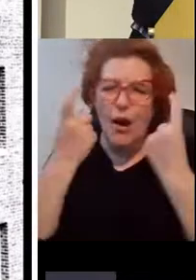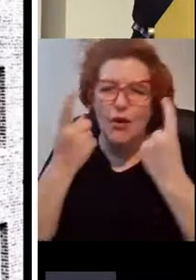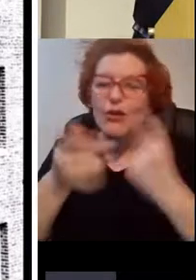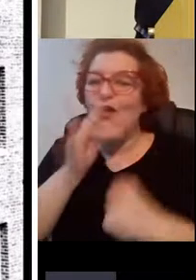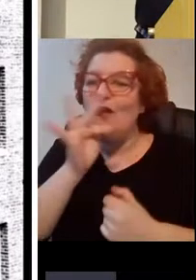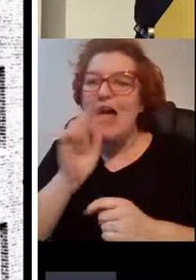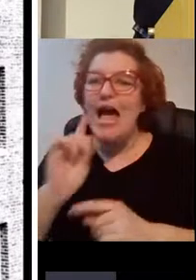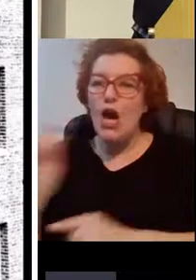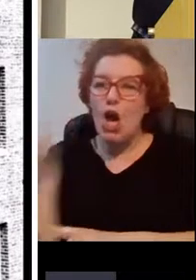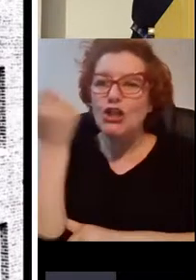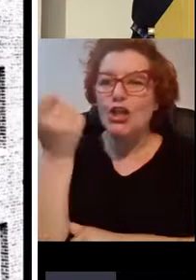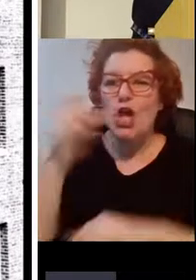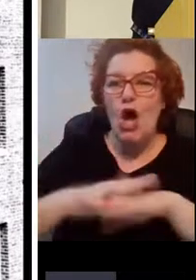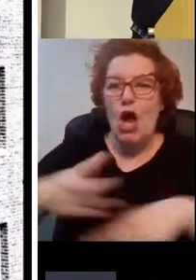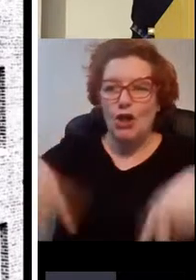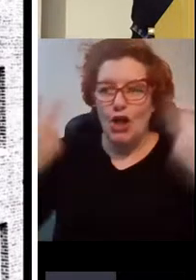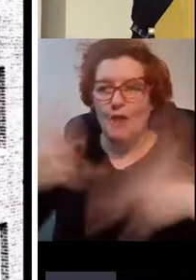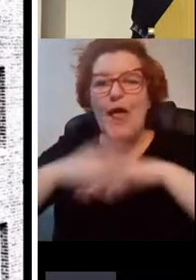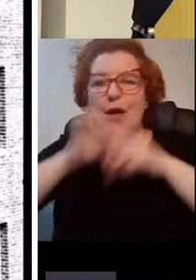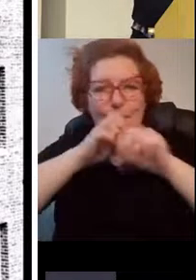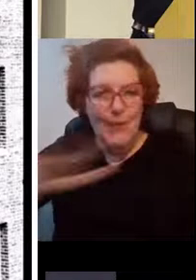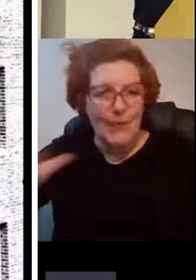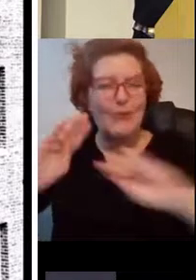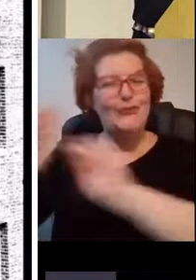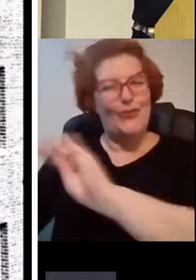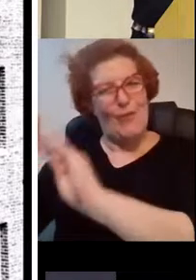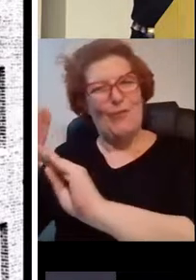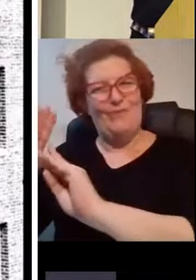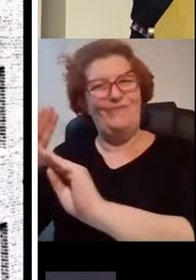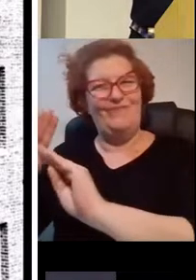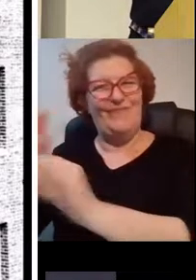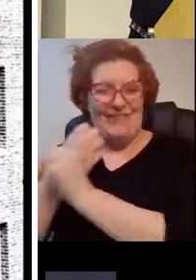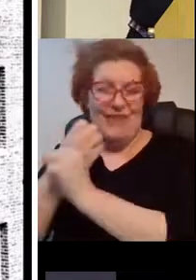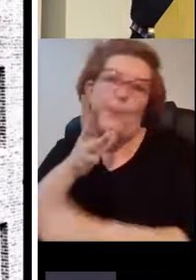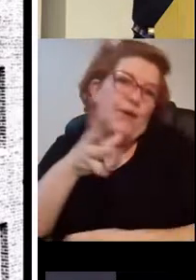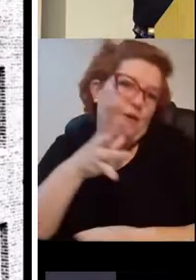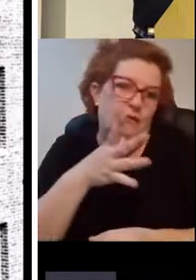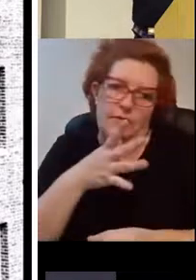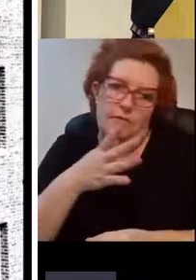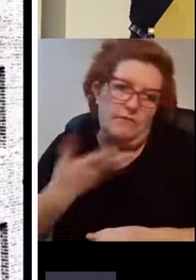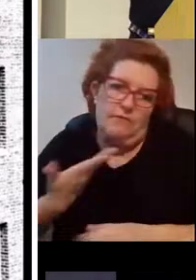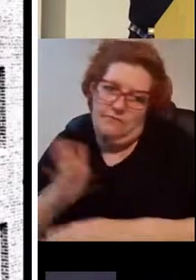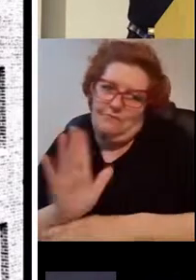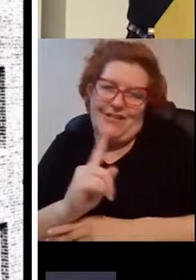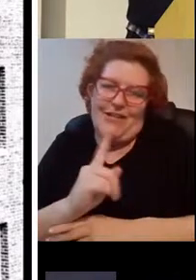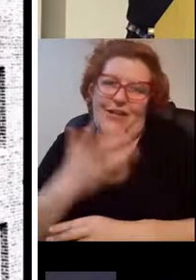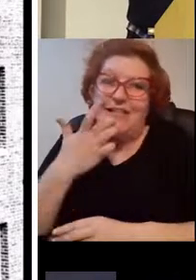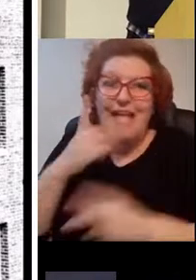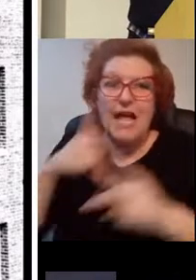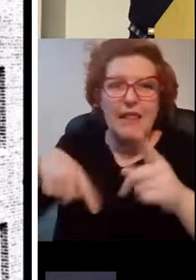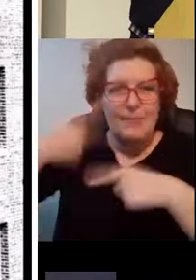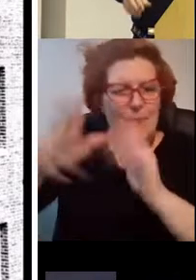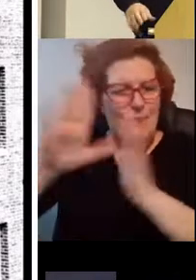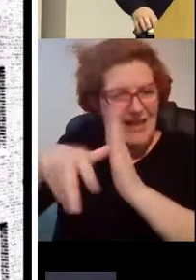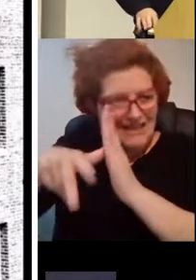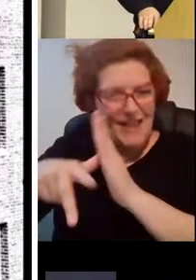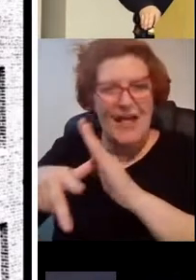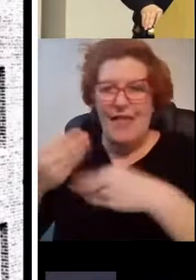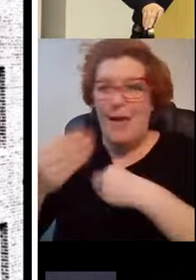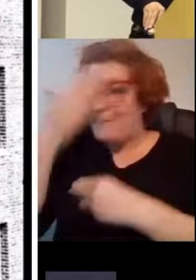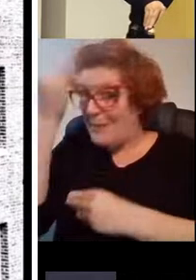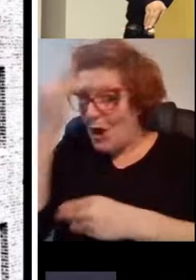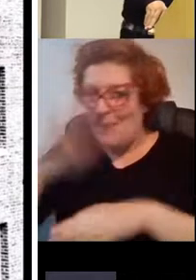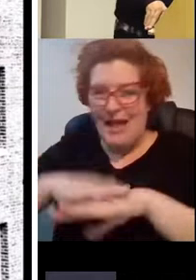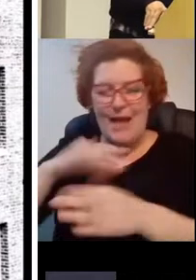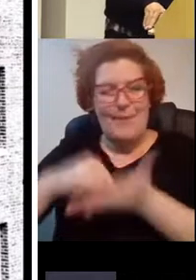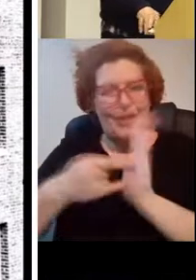la autorización para difundir esas resoluciones y por tanto no los integraré si más tarde redactamos una memoria del proyecto. Muchas